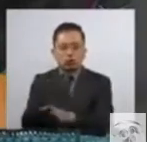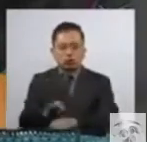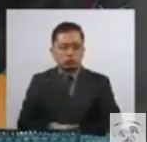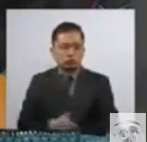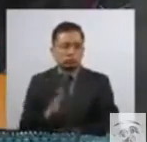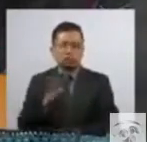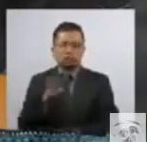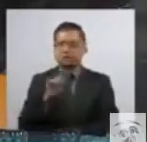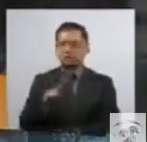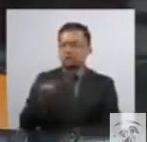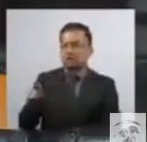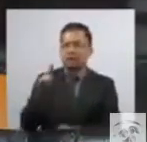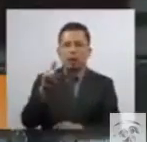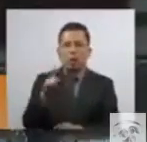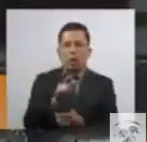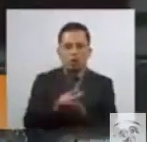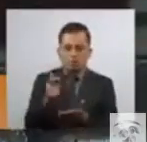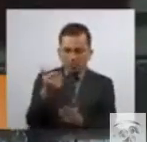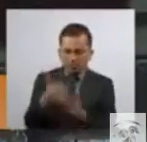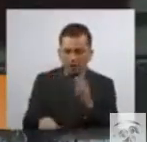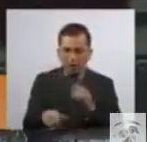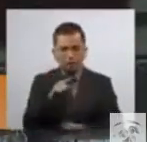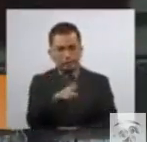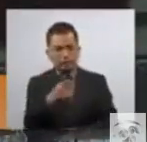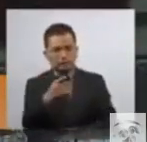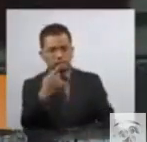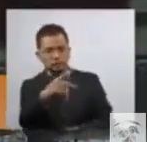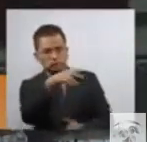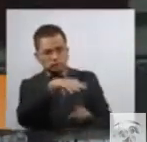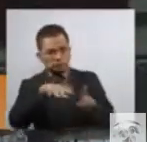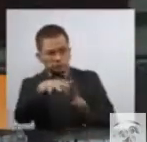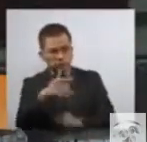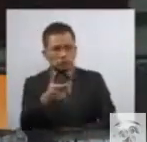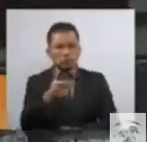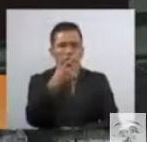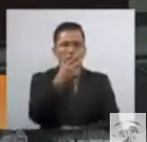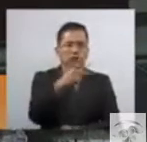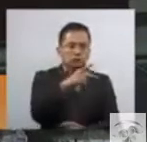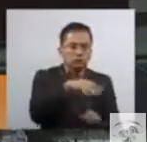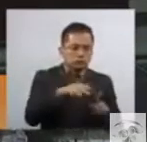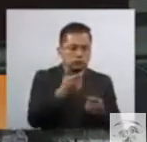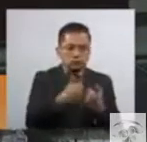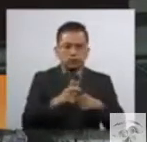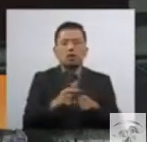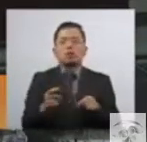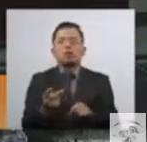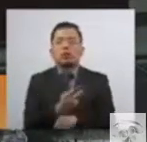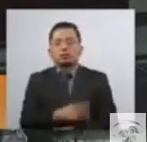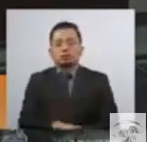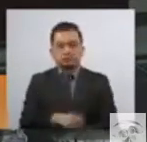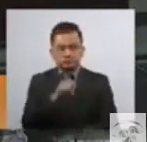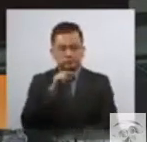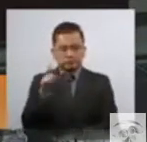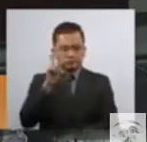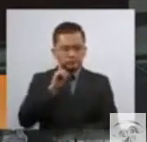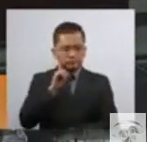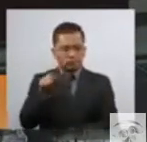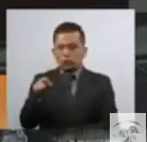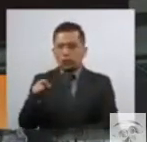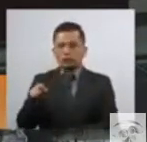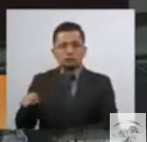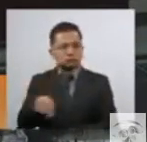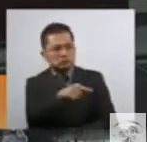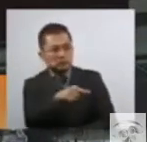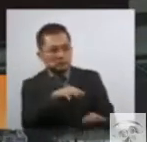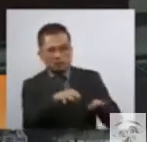el tema económico, político y social? Con la posibilidad de que las mujeres no acudan a trabajar o a la escuela justamente por el tema